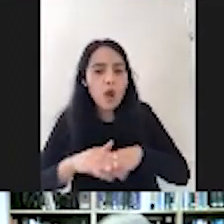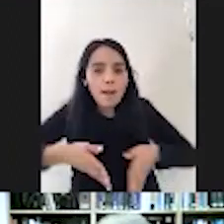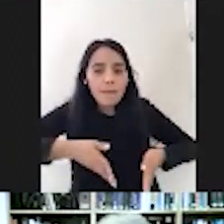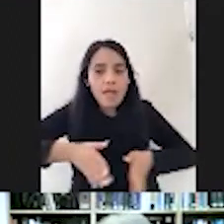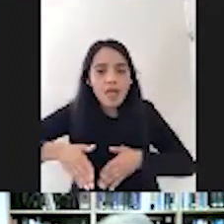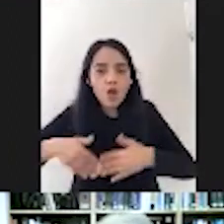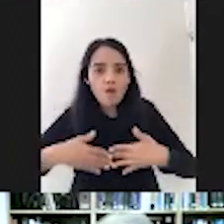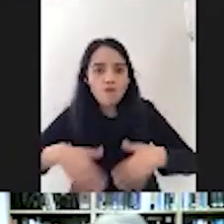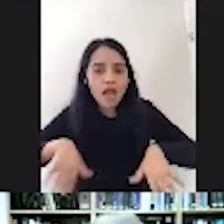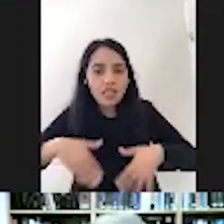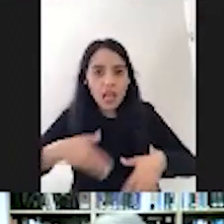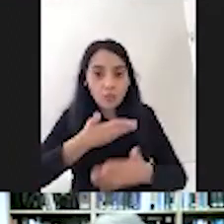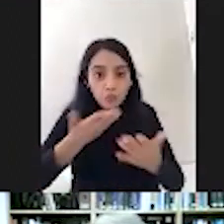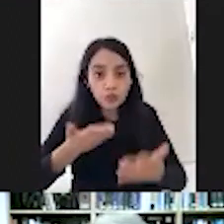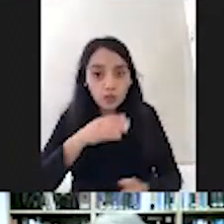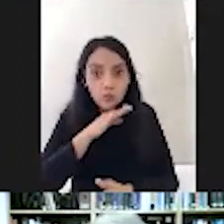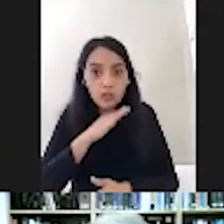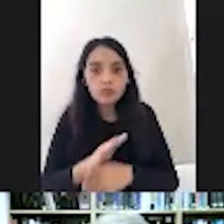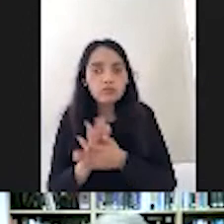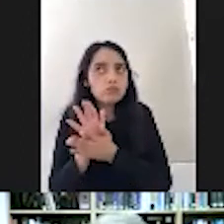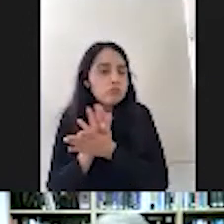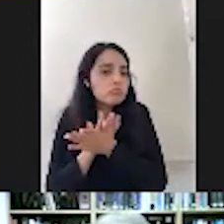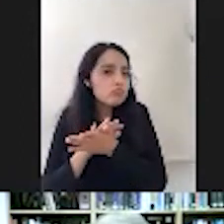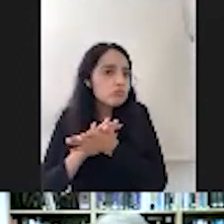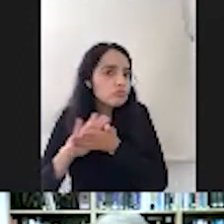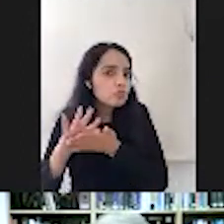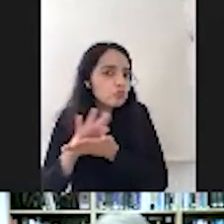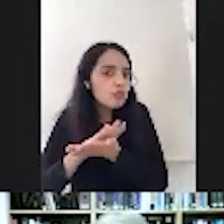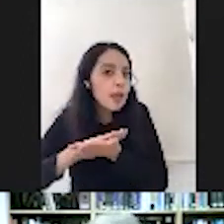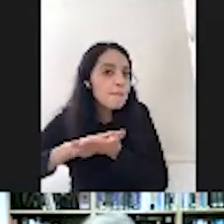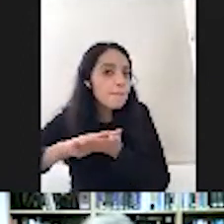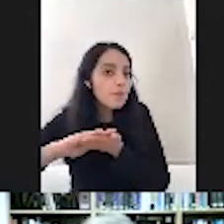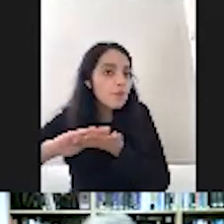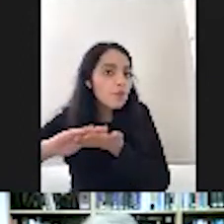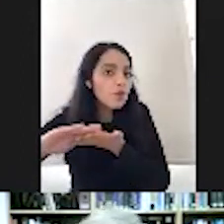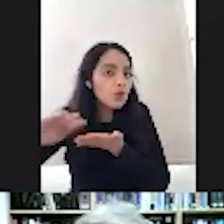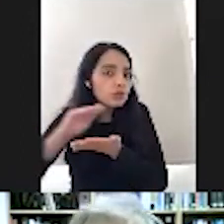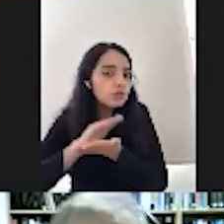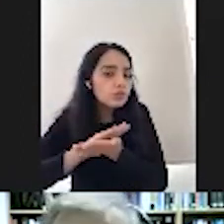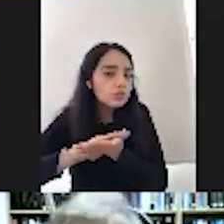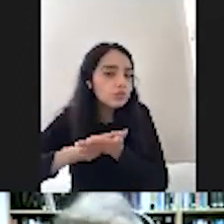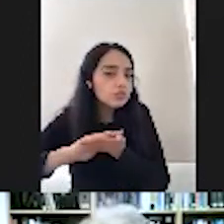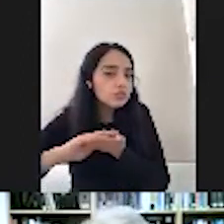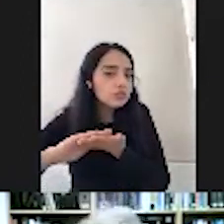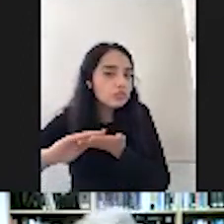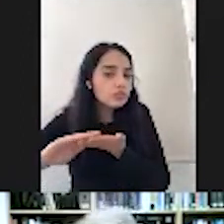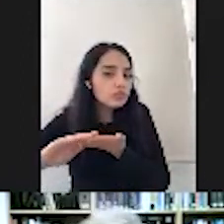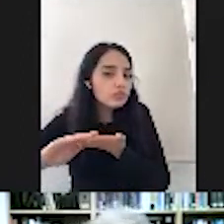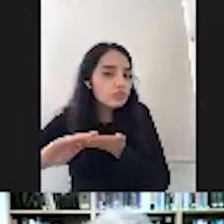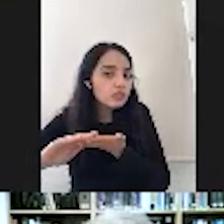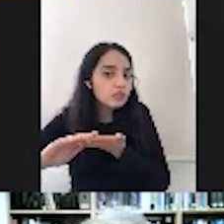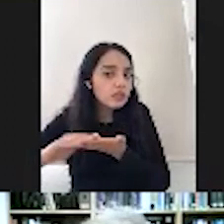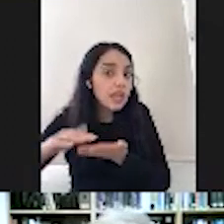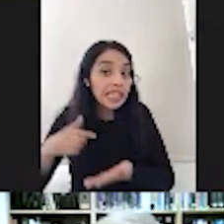están ocupando, ustedes probablemente desplazan la mano sobre la superficie y si no se mueven, no pueden saber cómo es